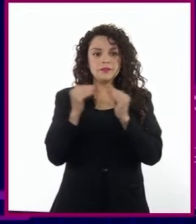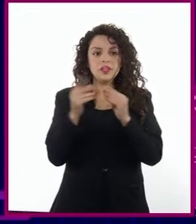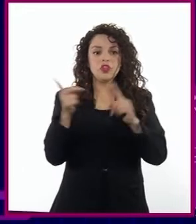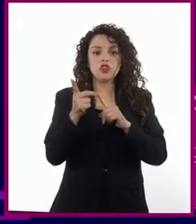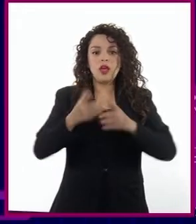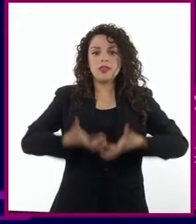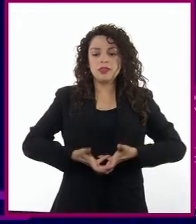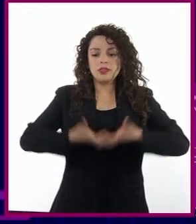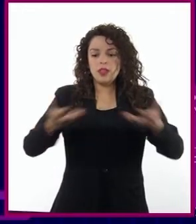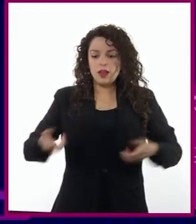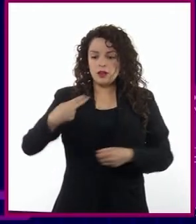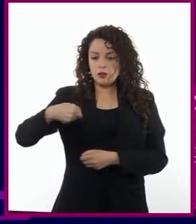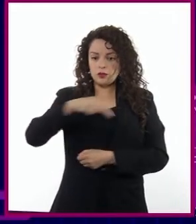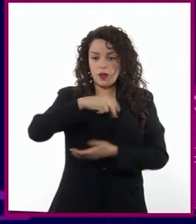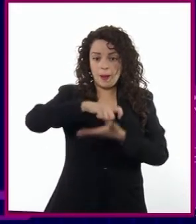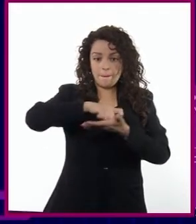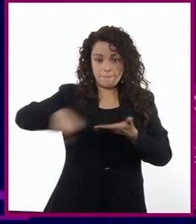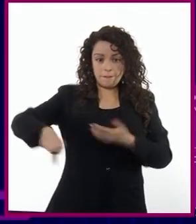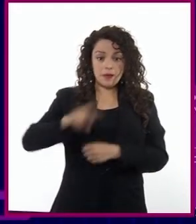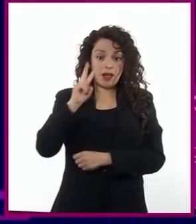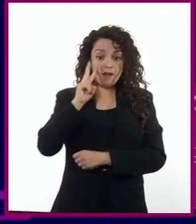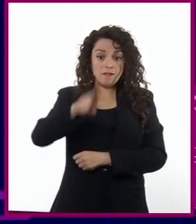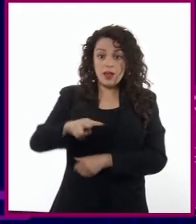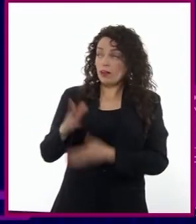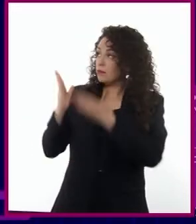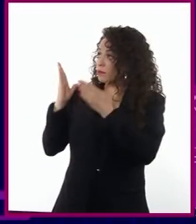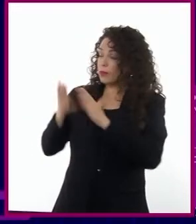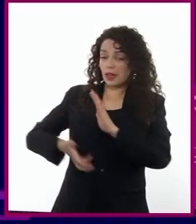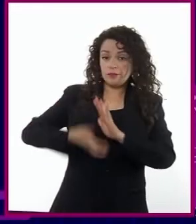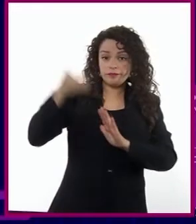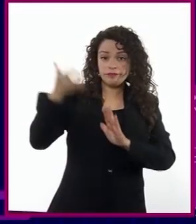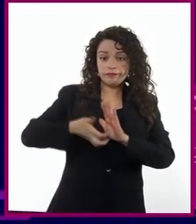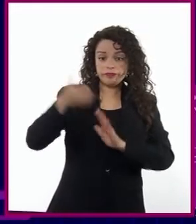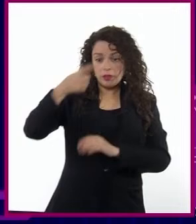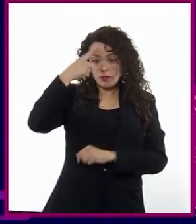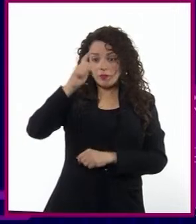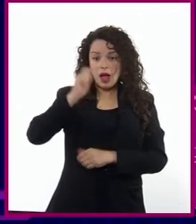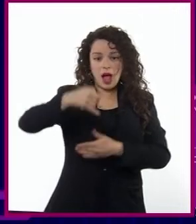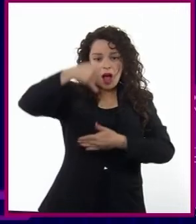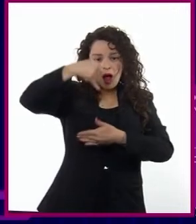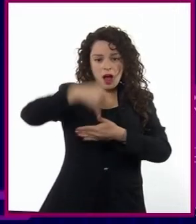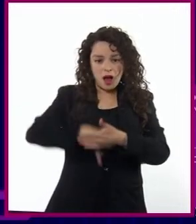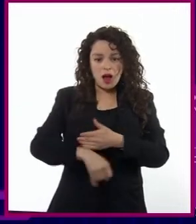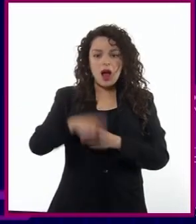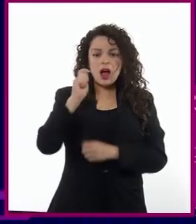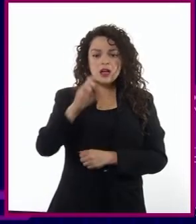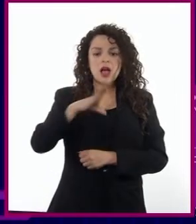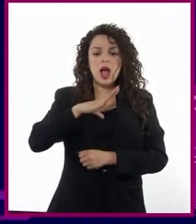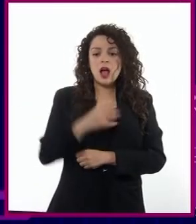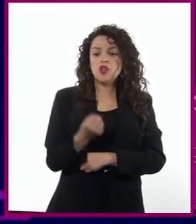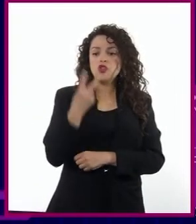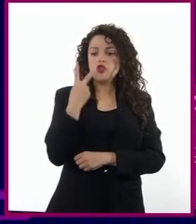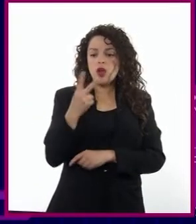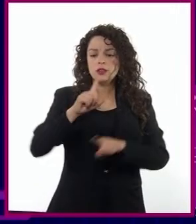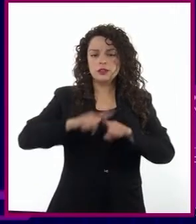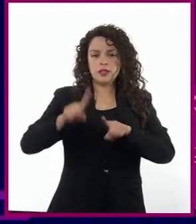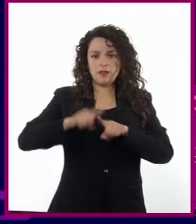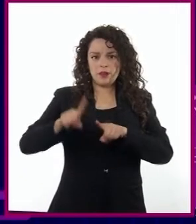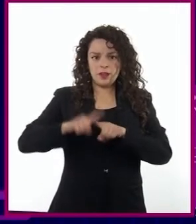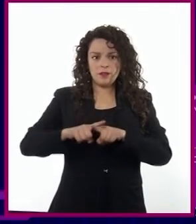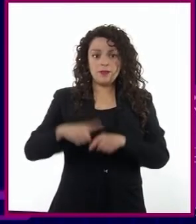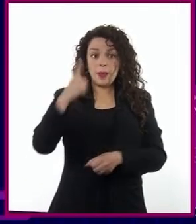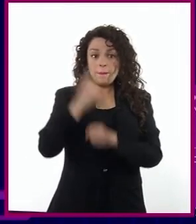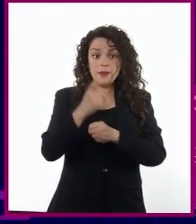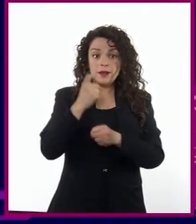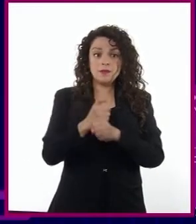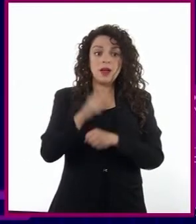un terreno que compramos. Tenemos que excavar para hacer un hueco donde cimentaremos dos estructuras. La primera